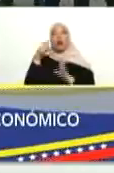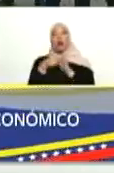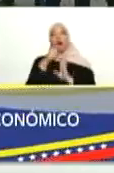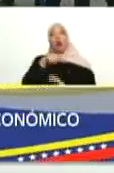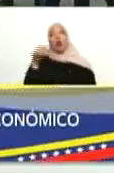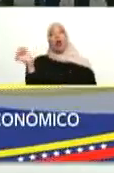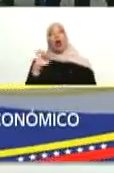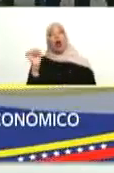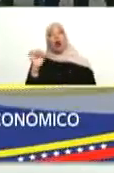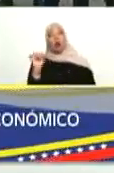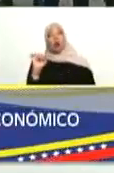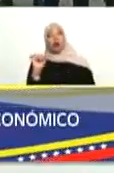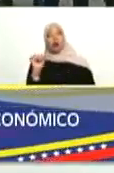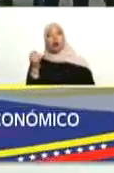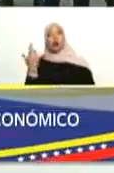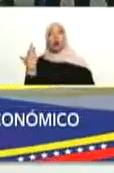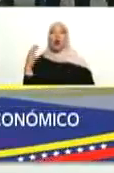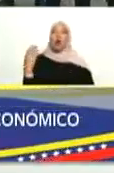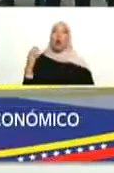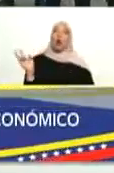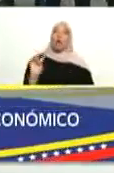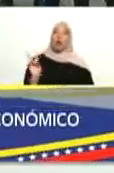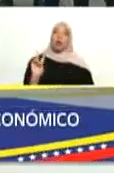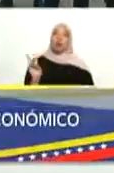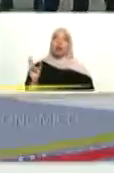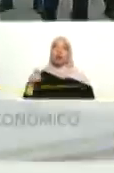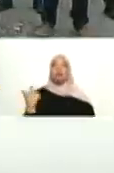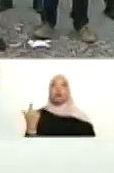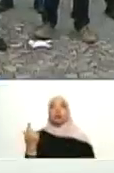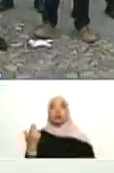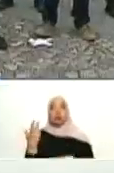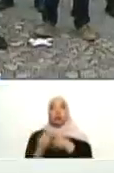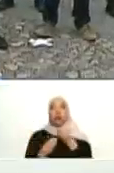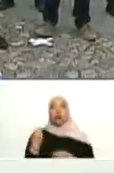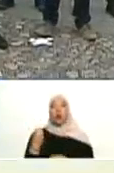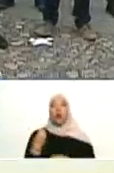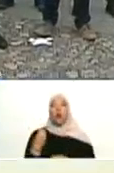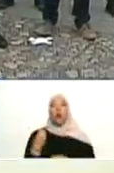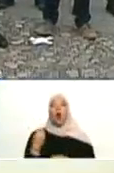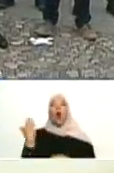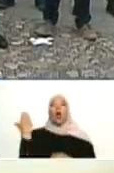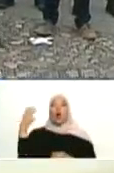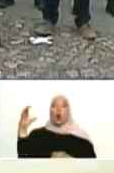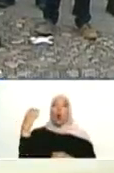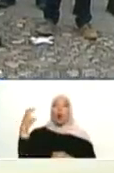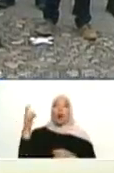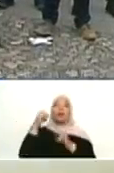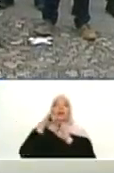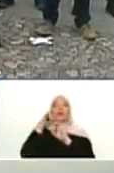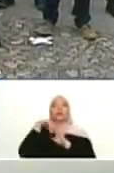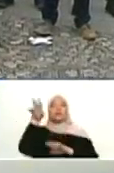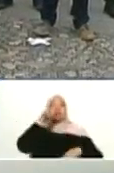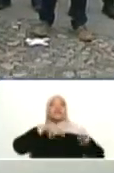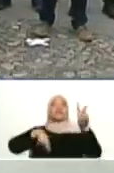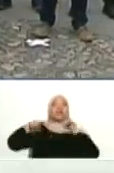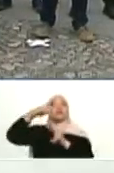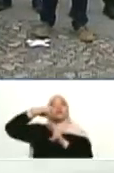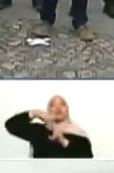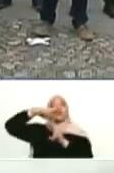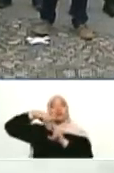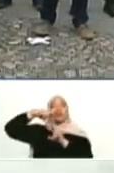carros de colombianos y colombianas de allí, de Bucaramanga, de Pamplona, de Cúcuta, a pasear por todo el Táchira,